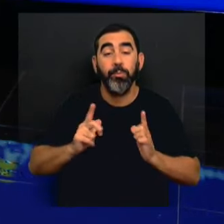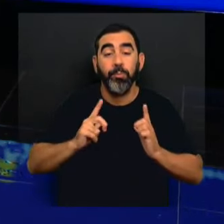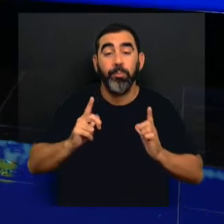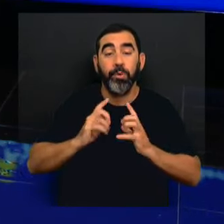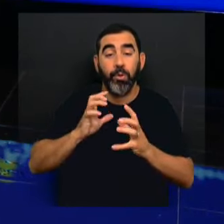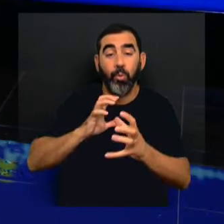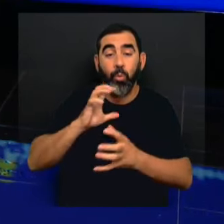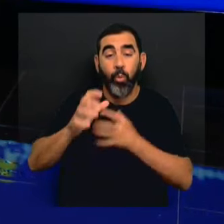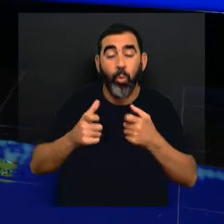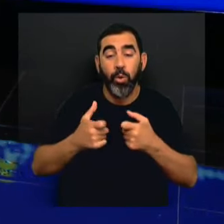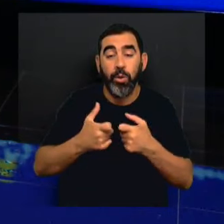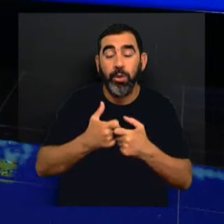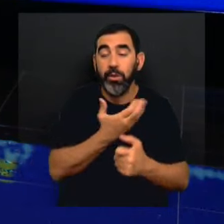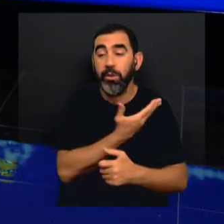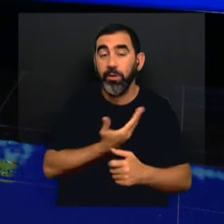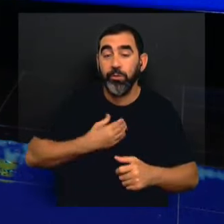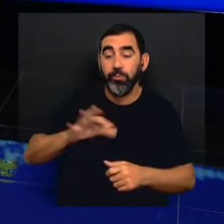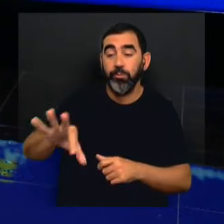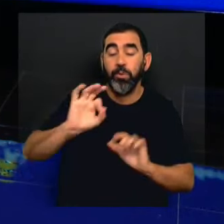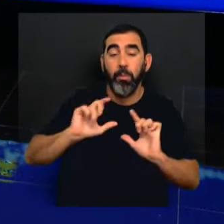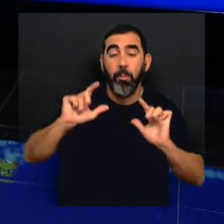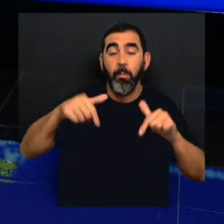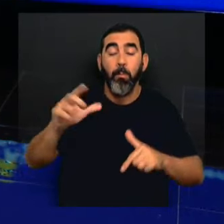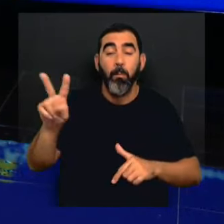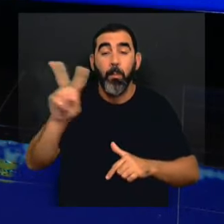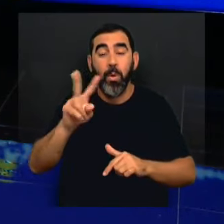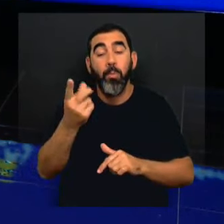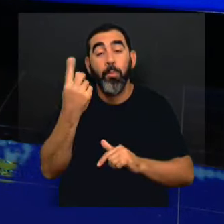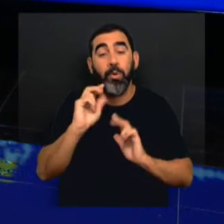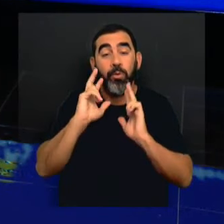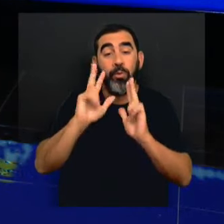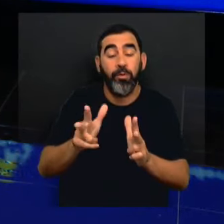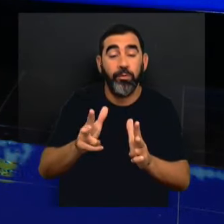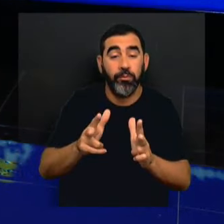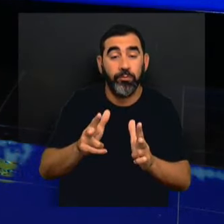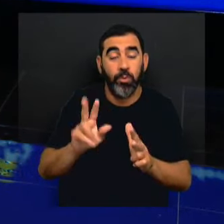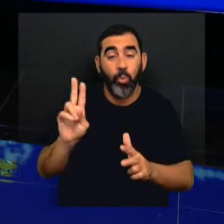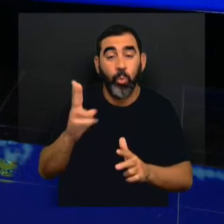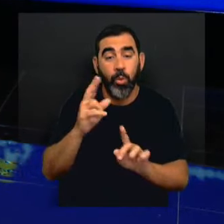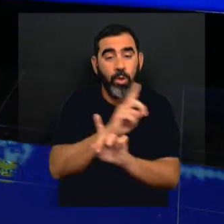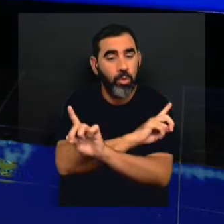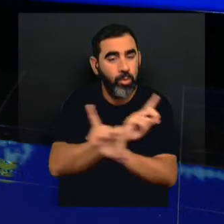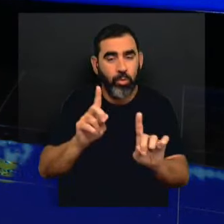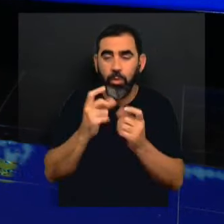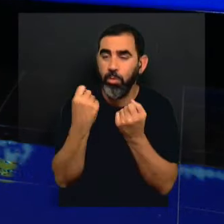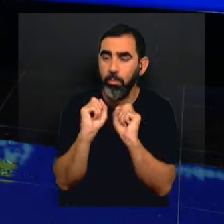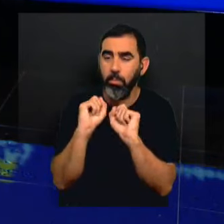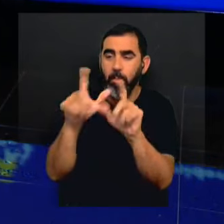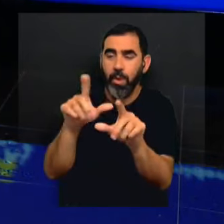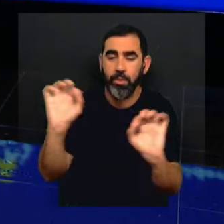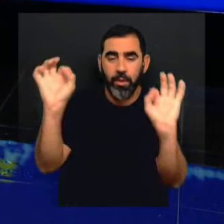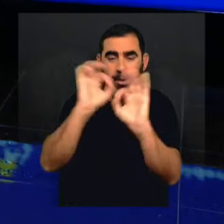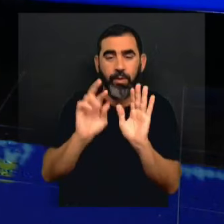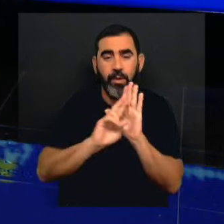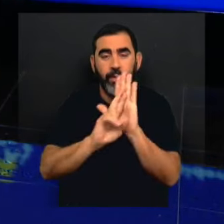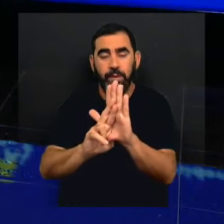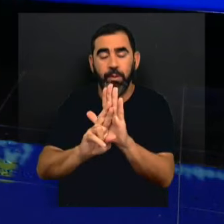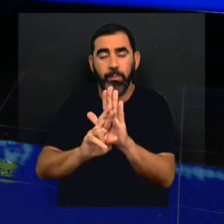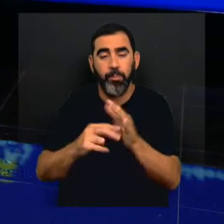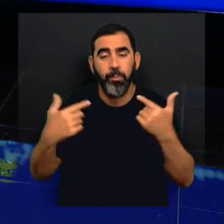la coalición de gobierno sobre la designación de un embajador en Venezuela pero reiteró que a su entender Uruguay no debería enviar eh un representante